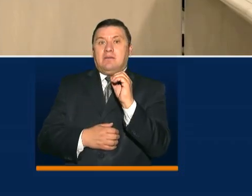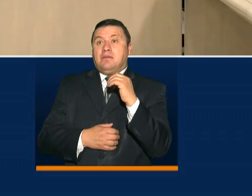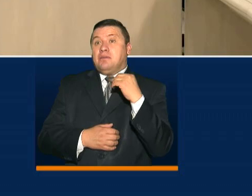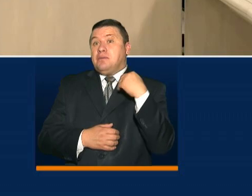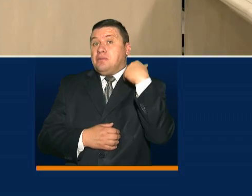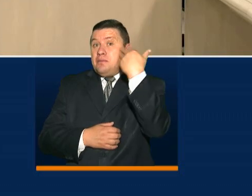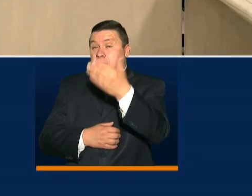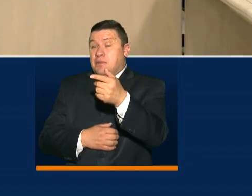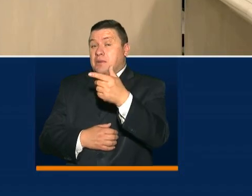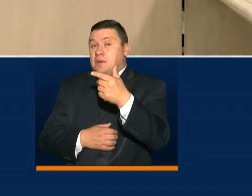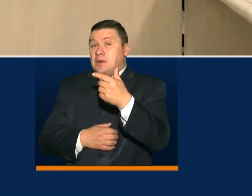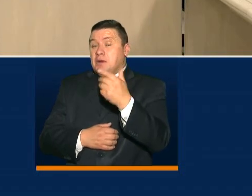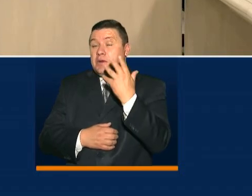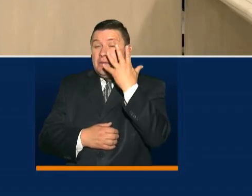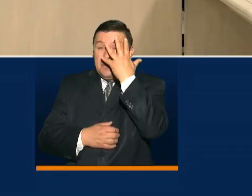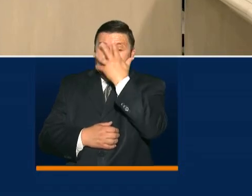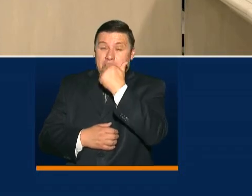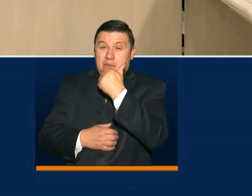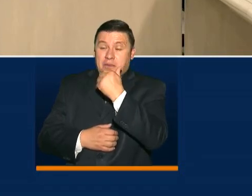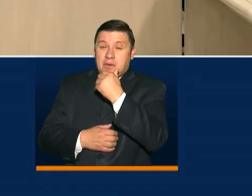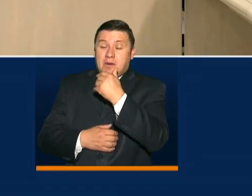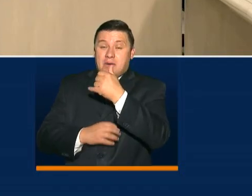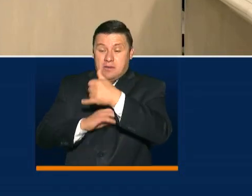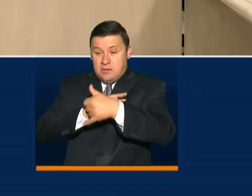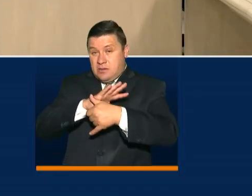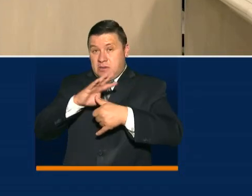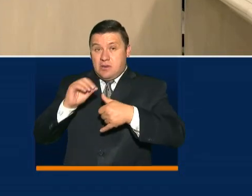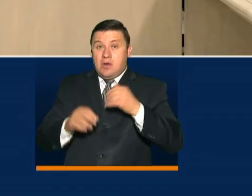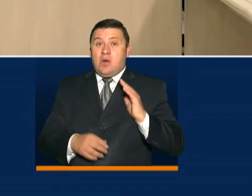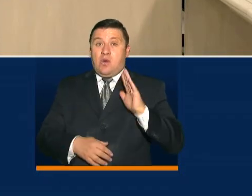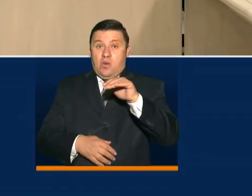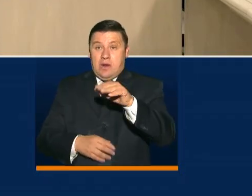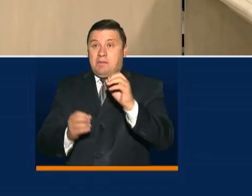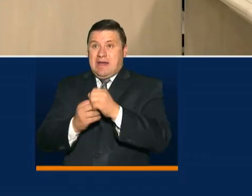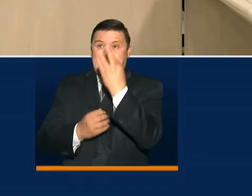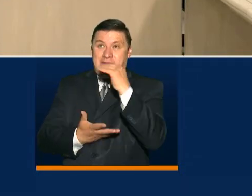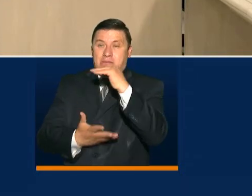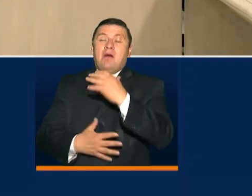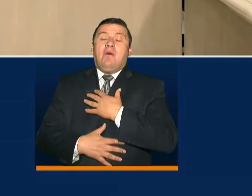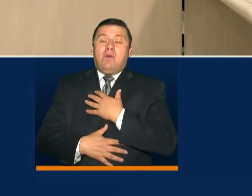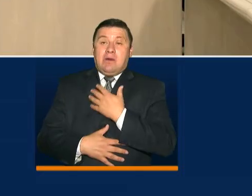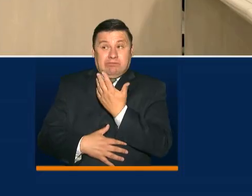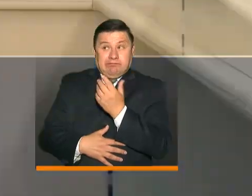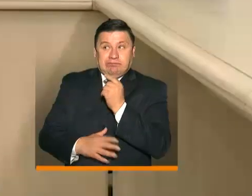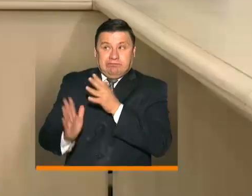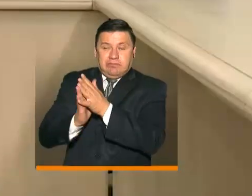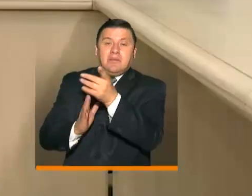para nuestra bella ciudad en el Pacífico de Buenaventura. Así que los escuchamos.